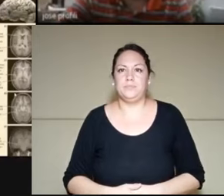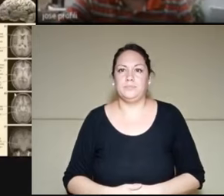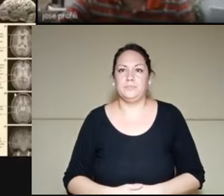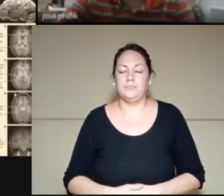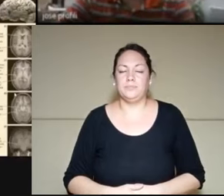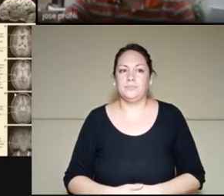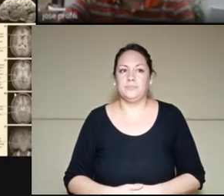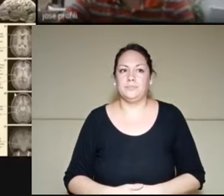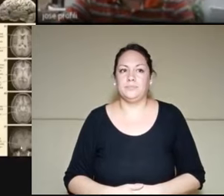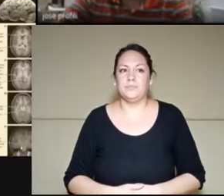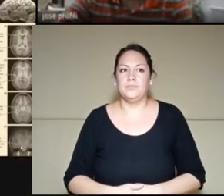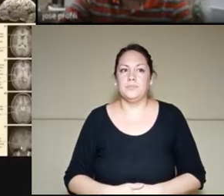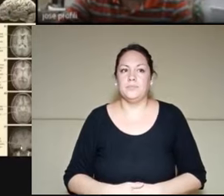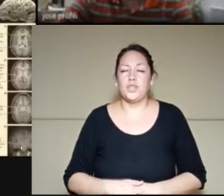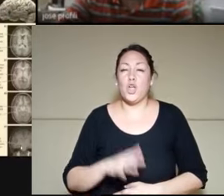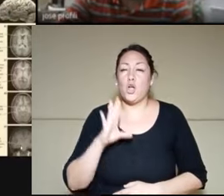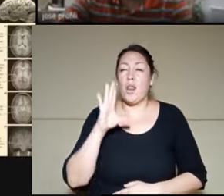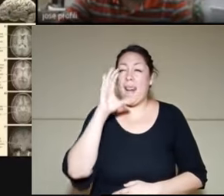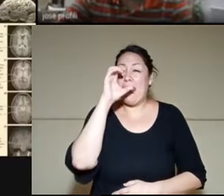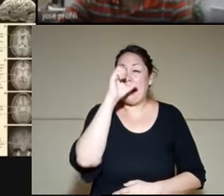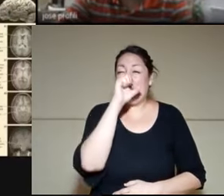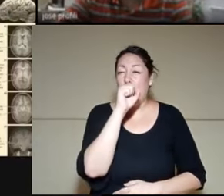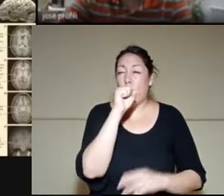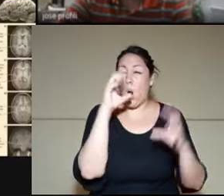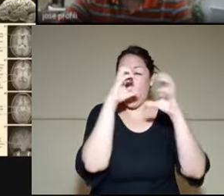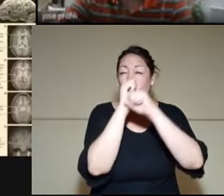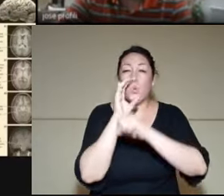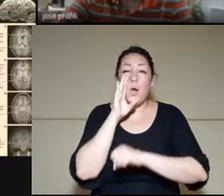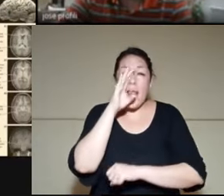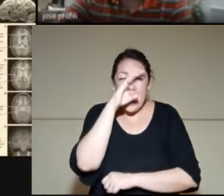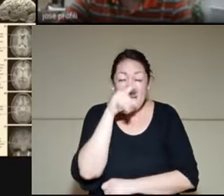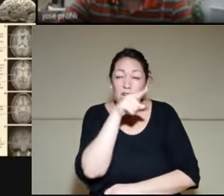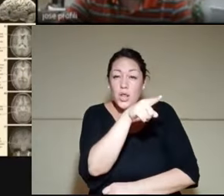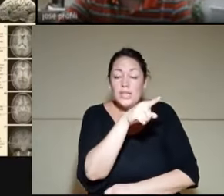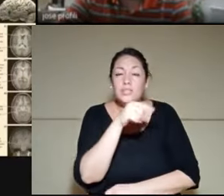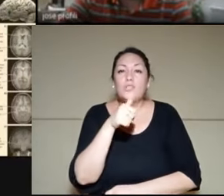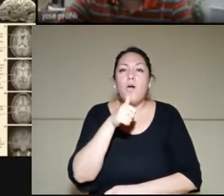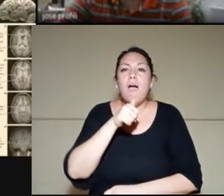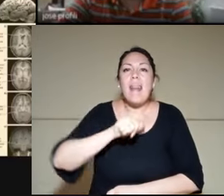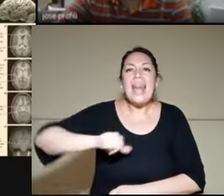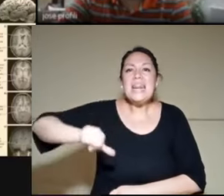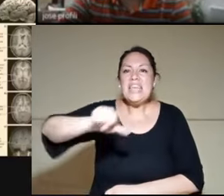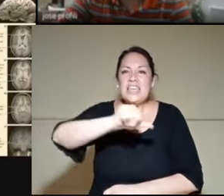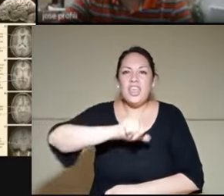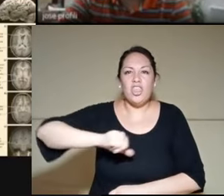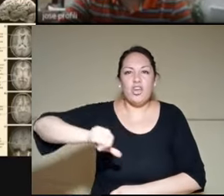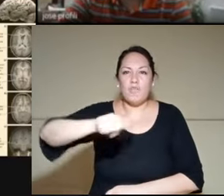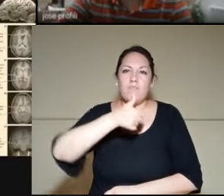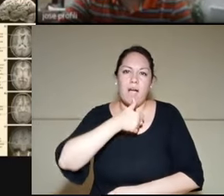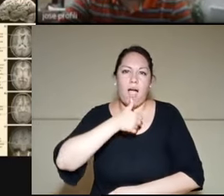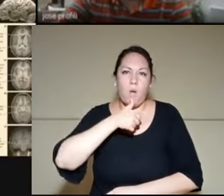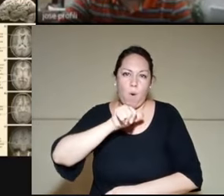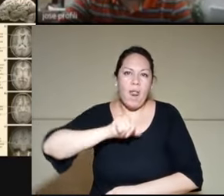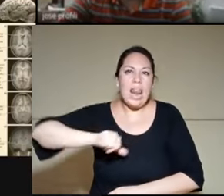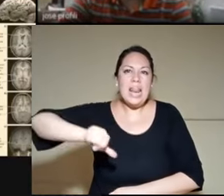resonancia. Lo que ustedes ven ahí de color más negro, eso es líquido.